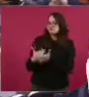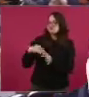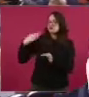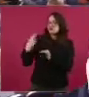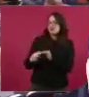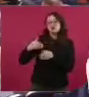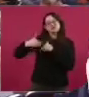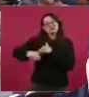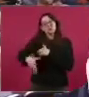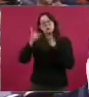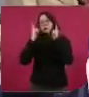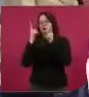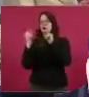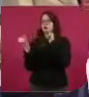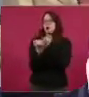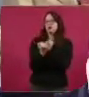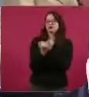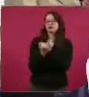Enhorabuena.